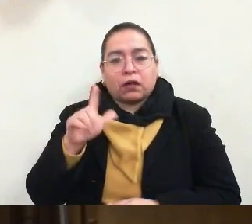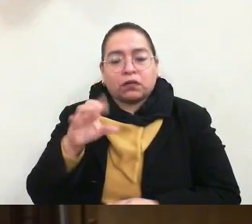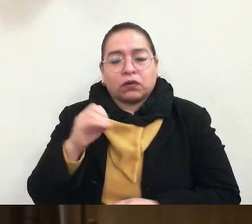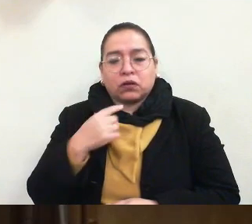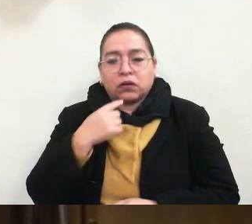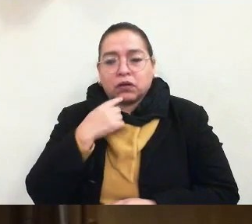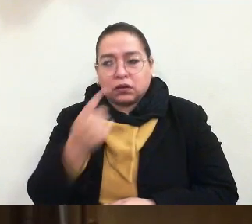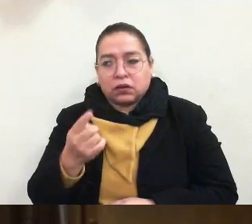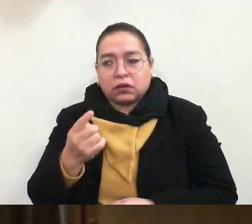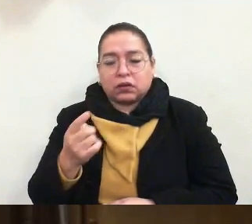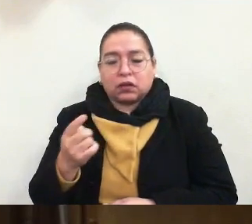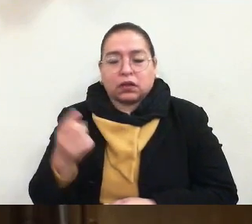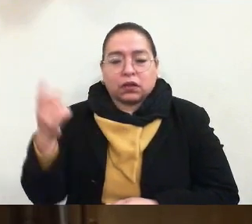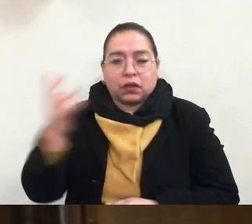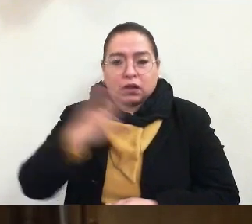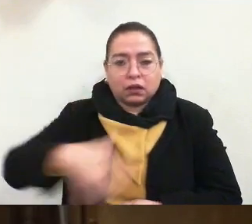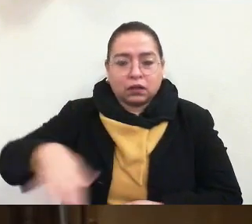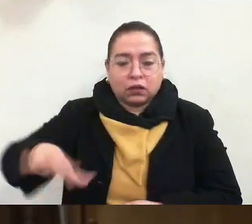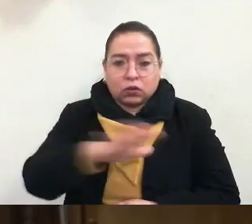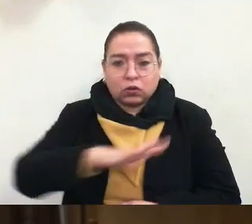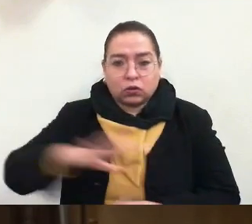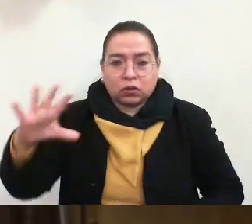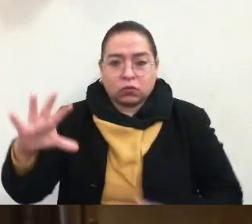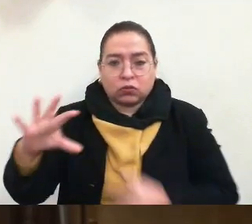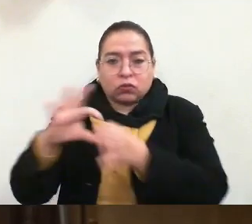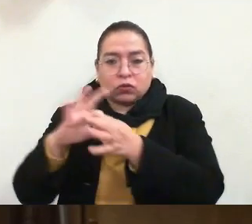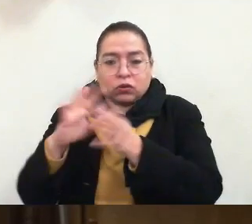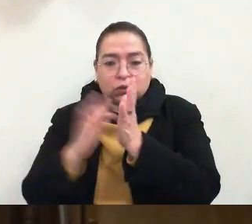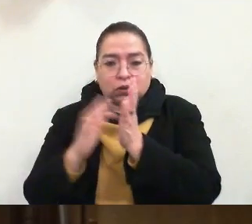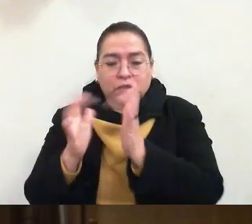La palabra de Dios se entiende mejor